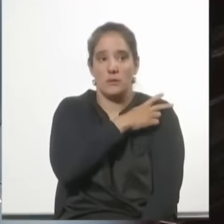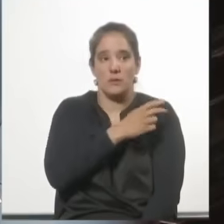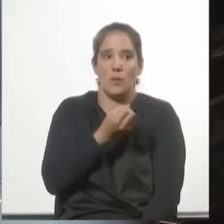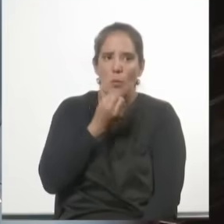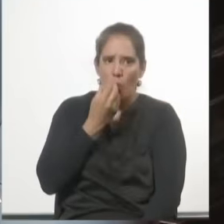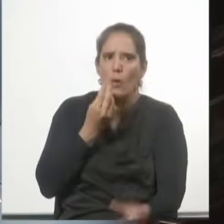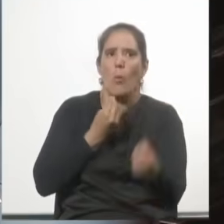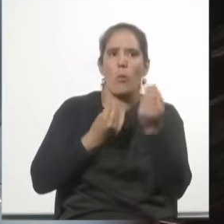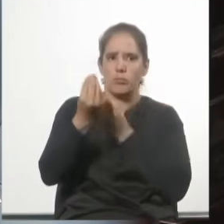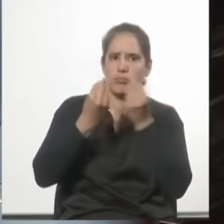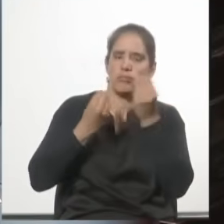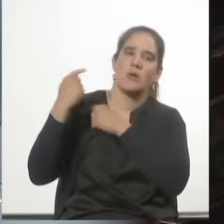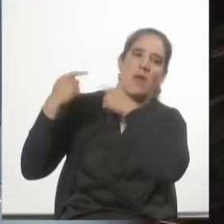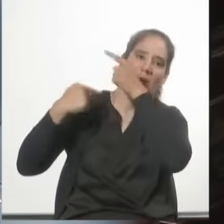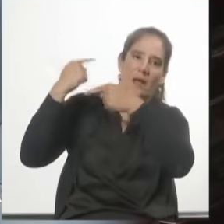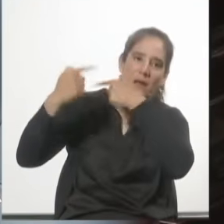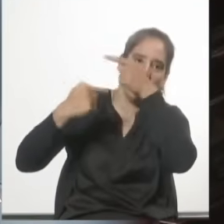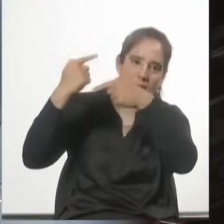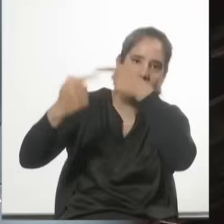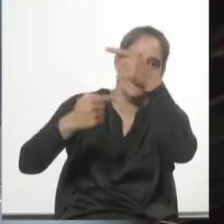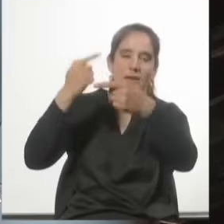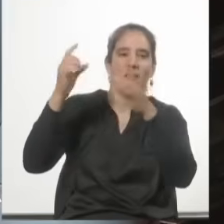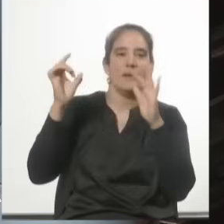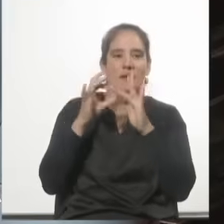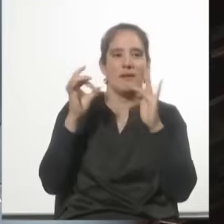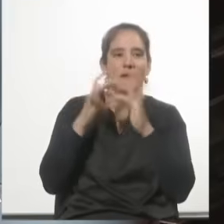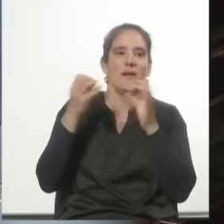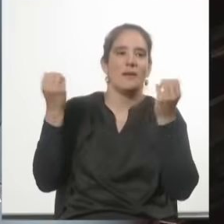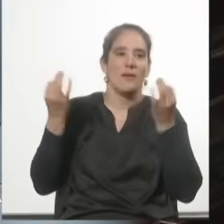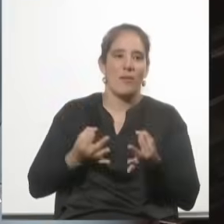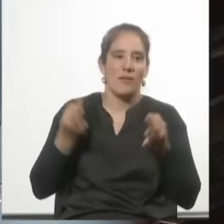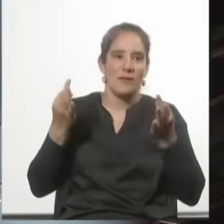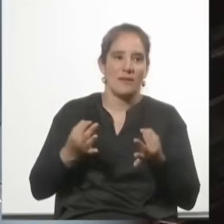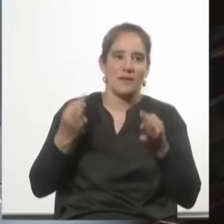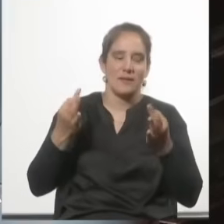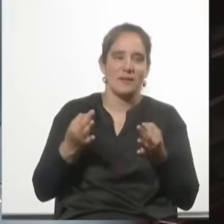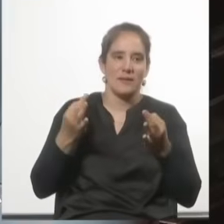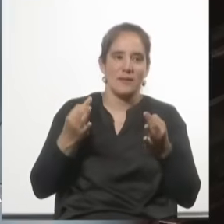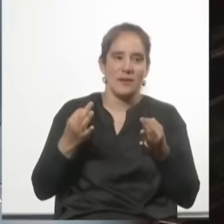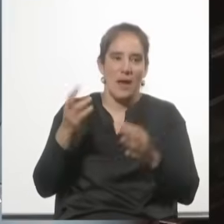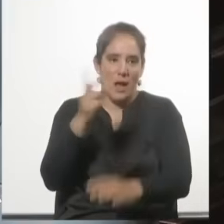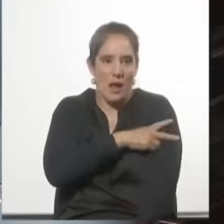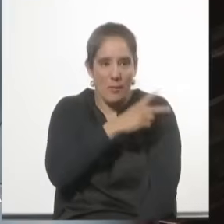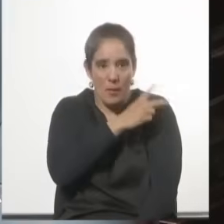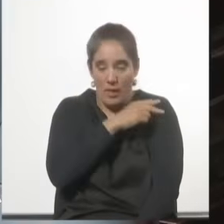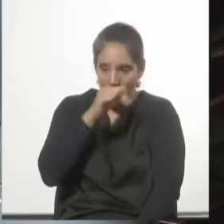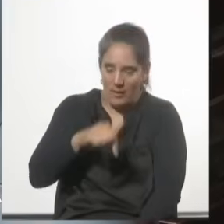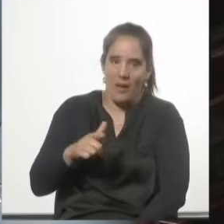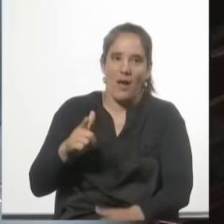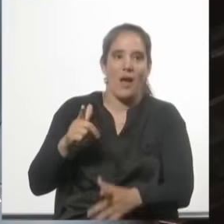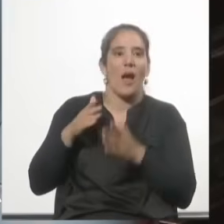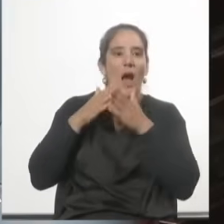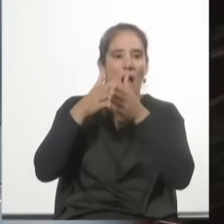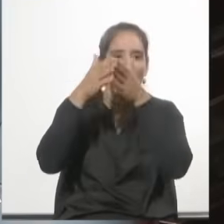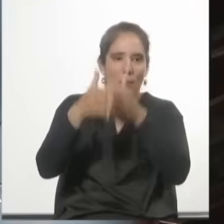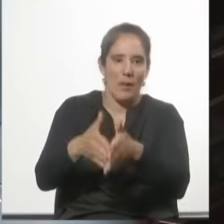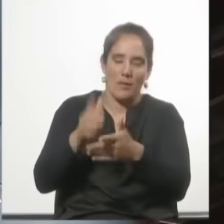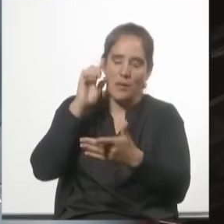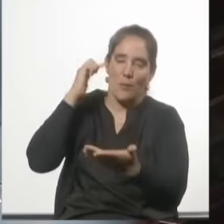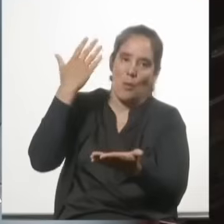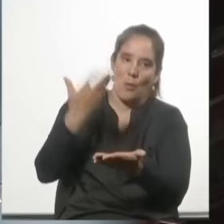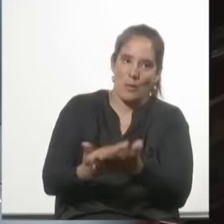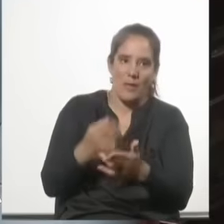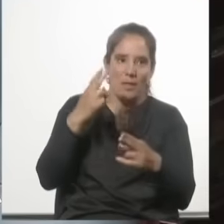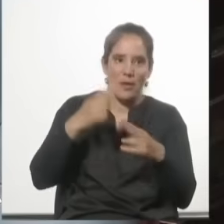buen relevo generacional y de alta calidad profesional en la Armada Nacional. A este cuerpo le vamos a estar haciendo llegar las